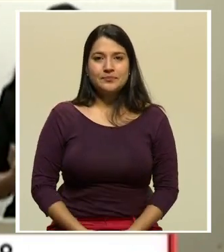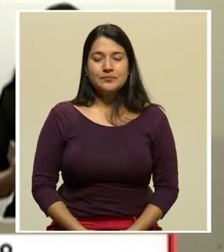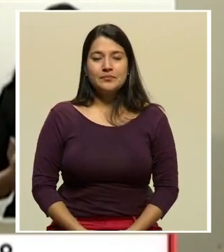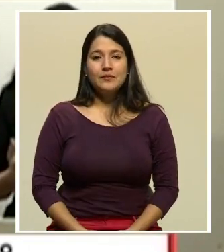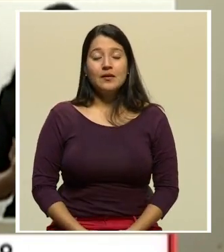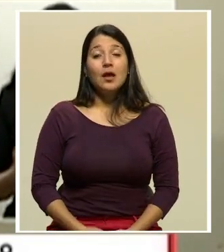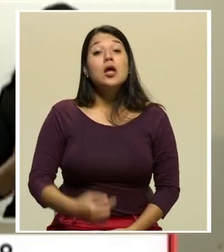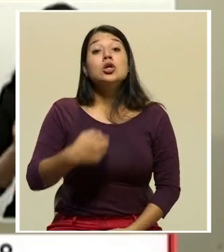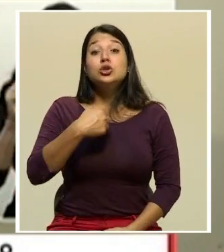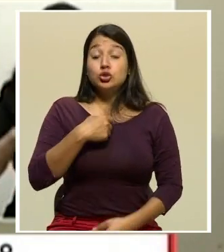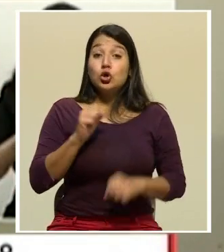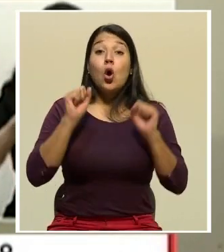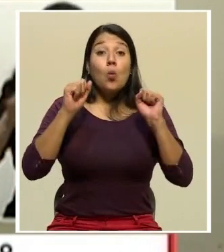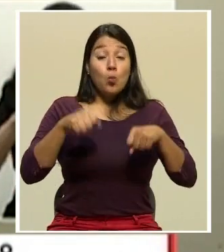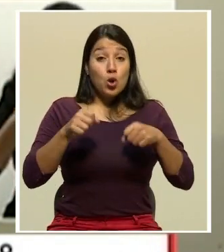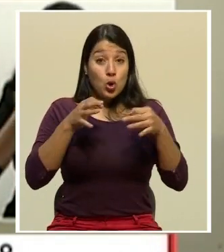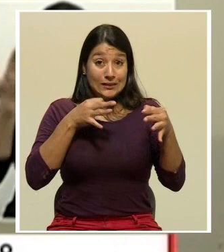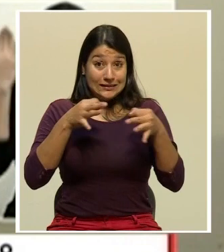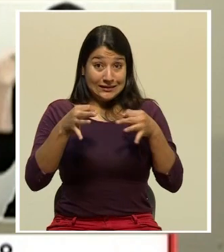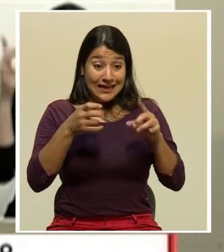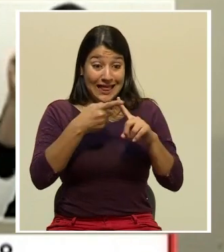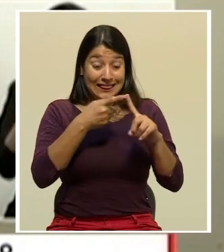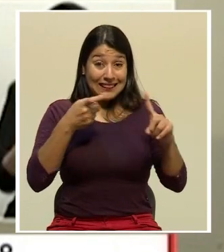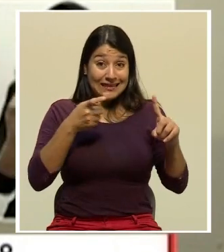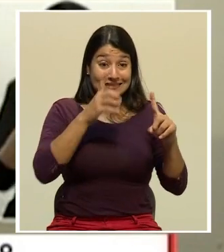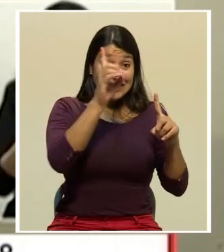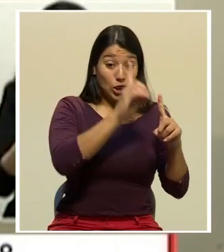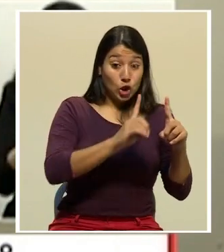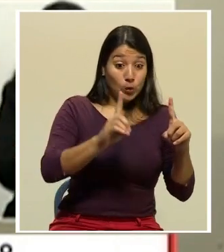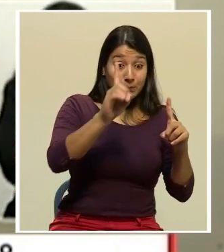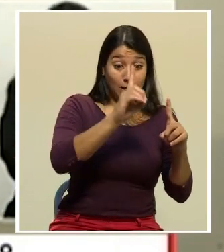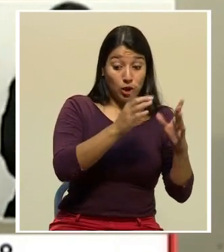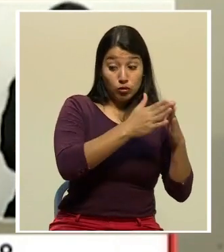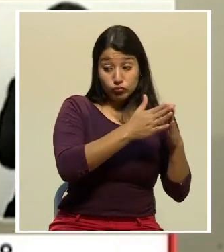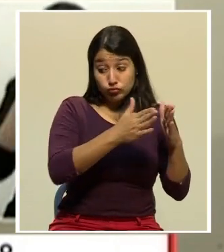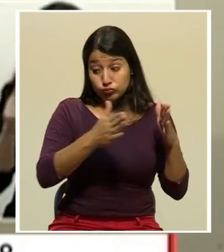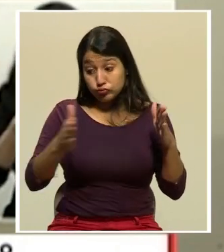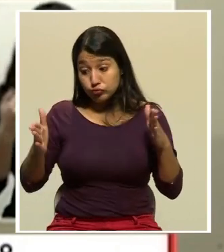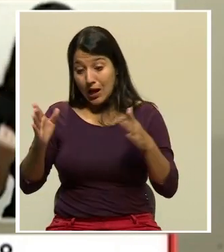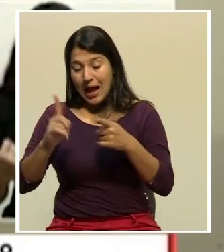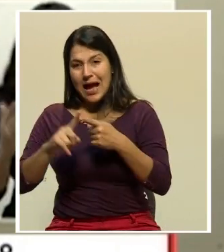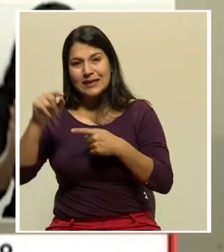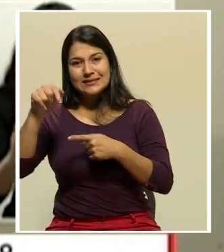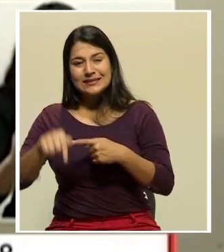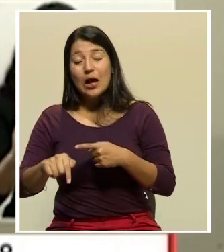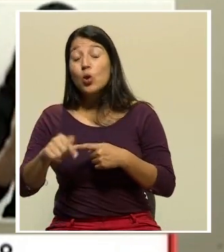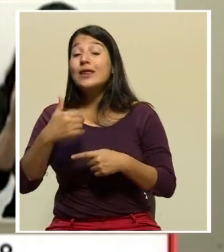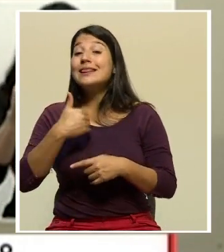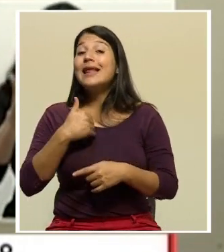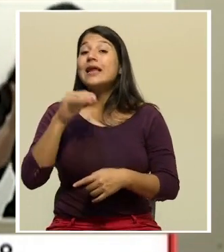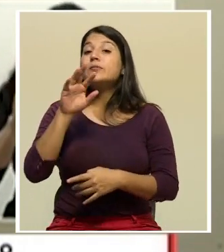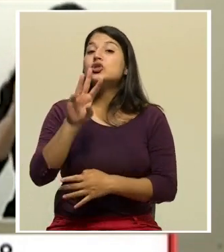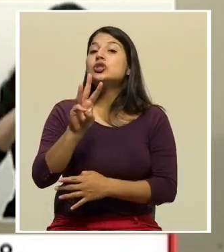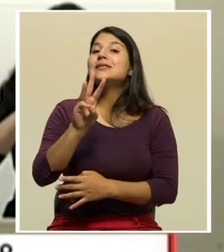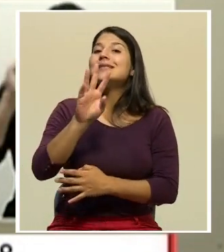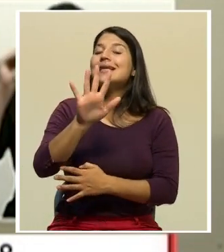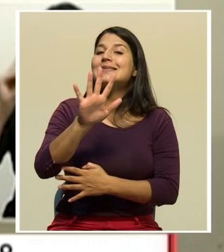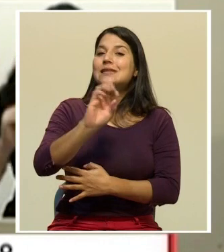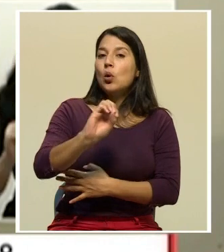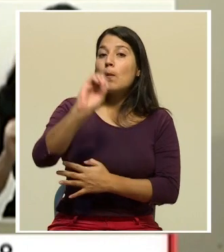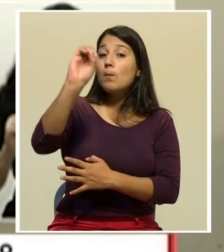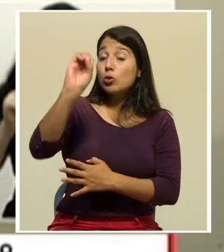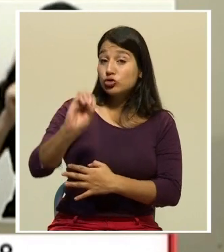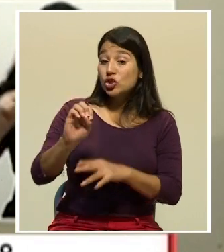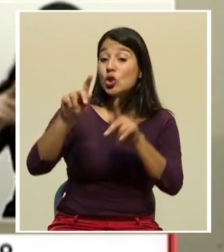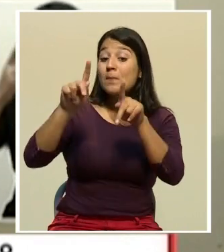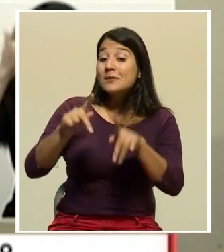Puedo aquí puntualizar que desde el domingo hasta la fecha existe un 65% de los